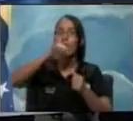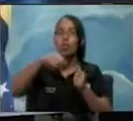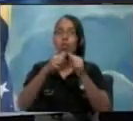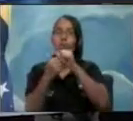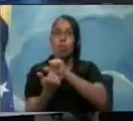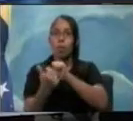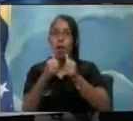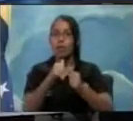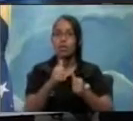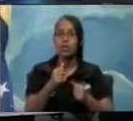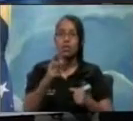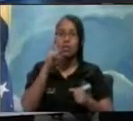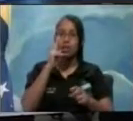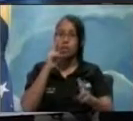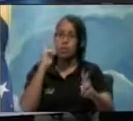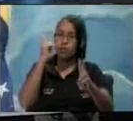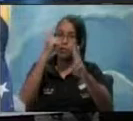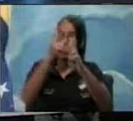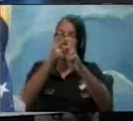Pedro con Juan.